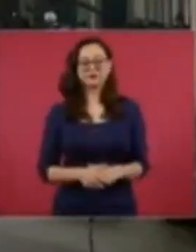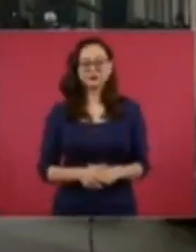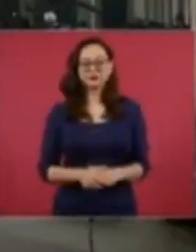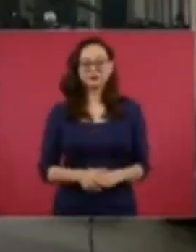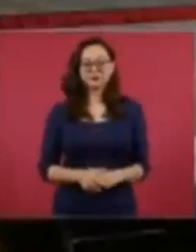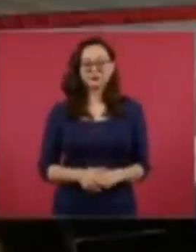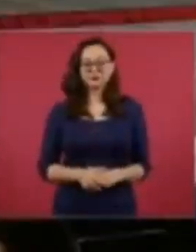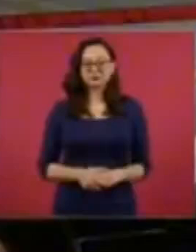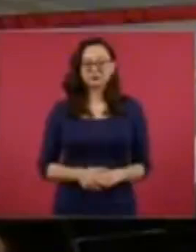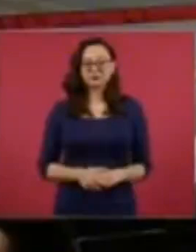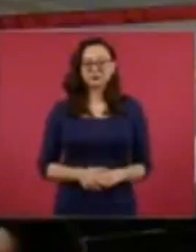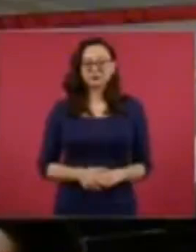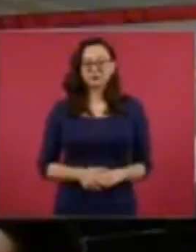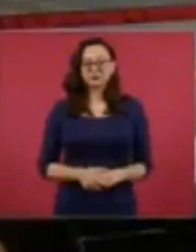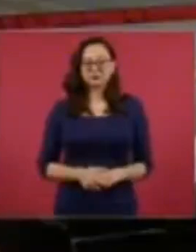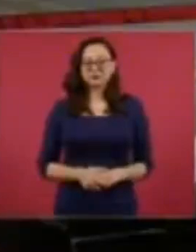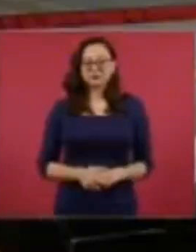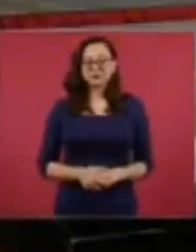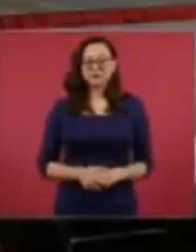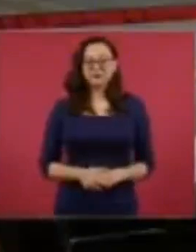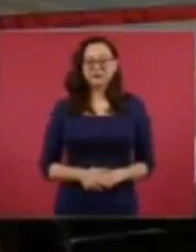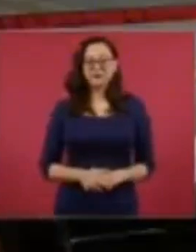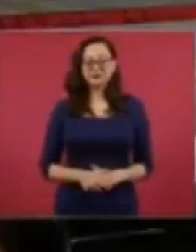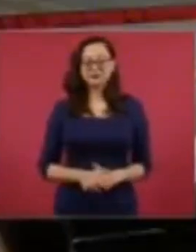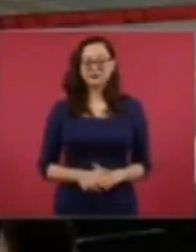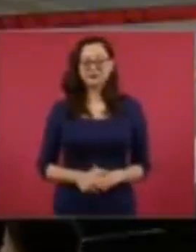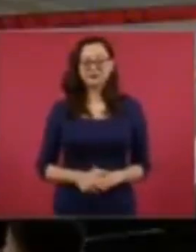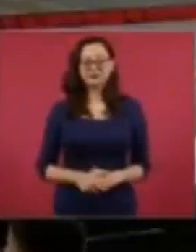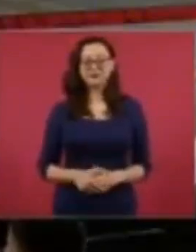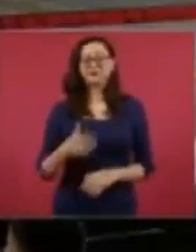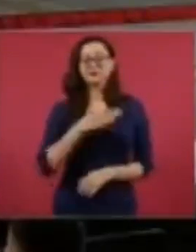director. Buenos días, señor presidente.